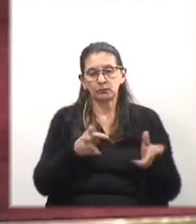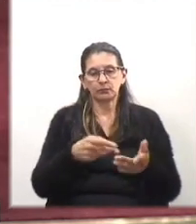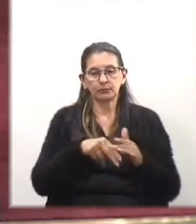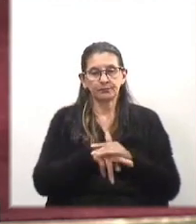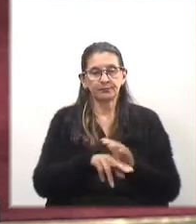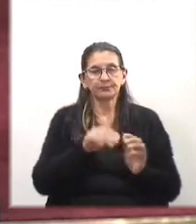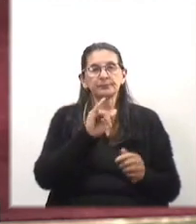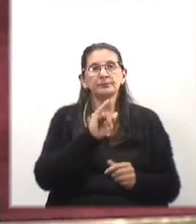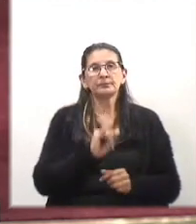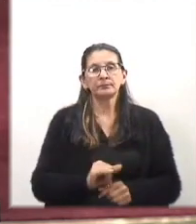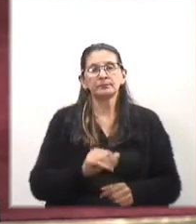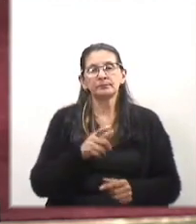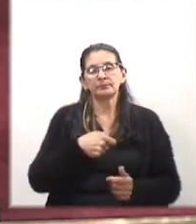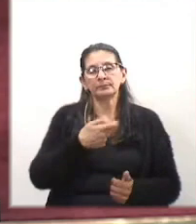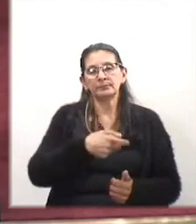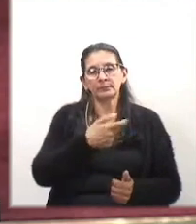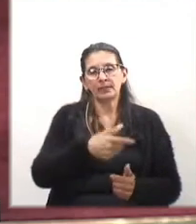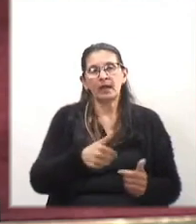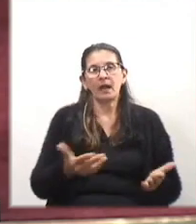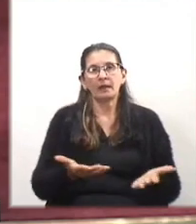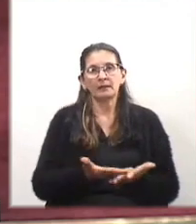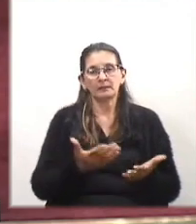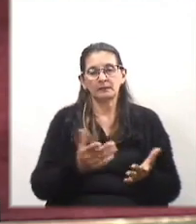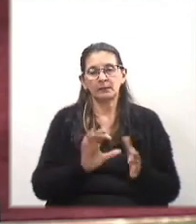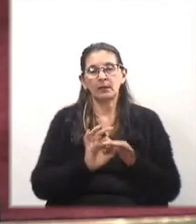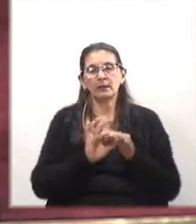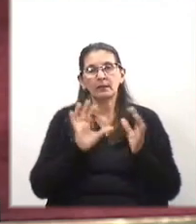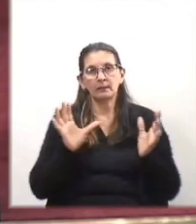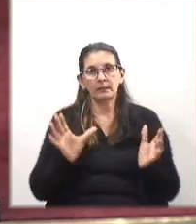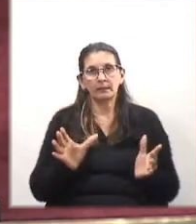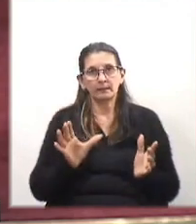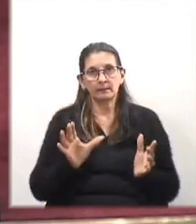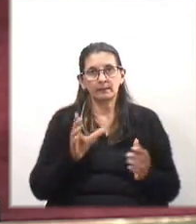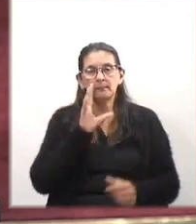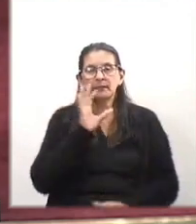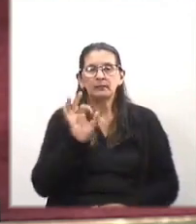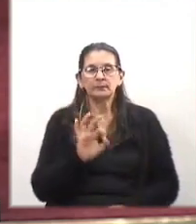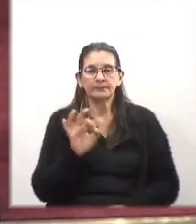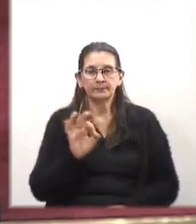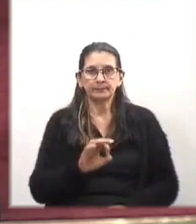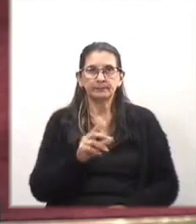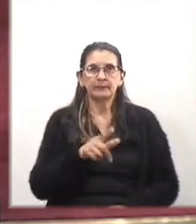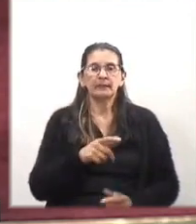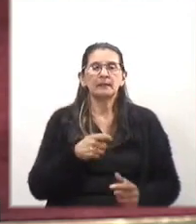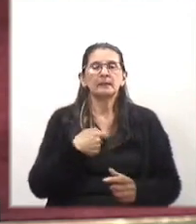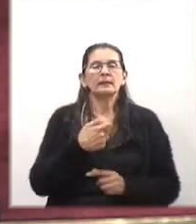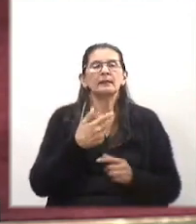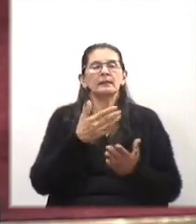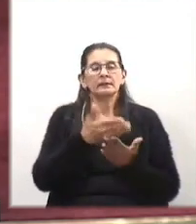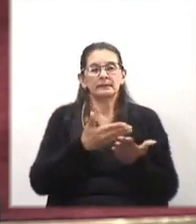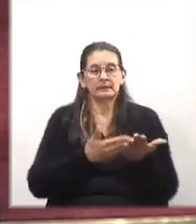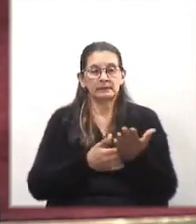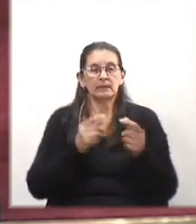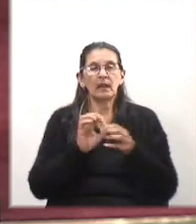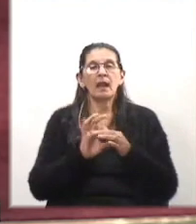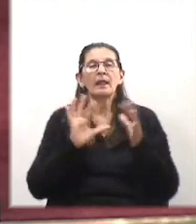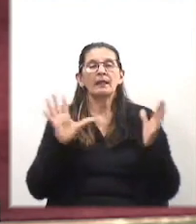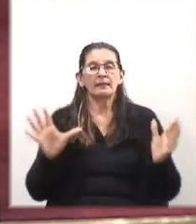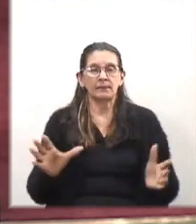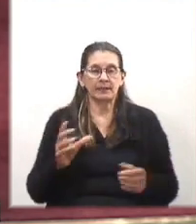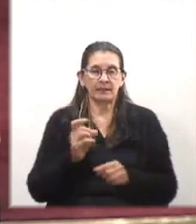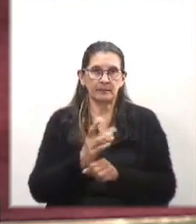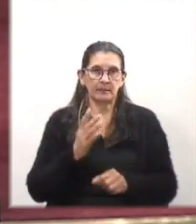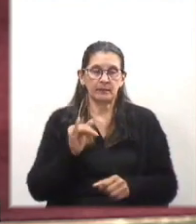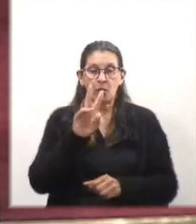de un afiliado activo con declaraciones de ejercicio de ejercicio libre de la profesión y un mínimo